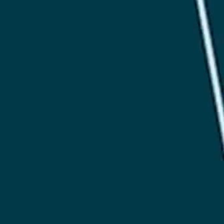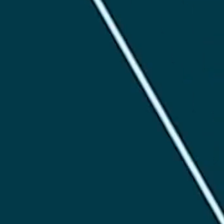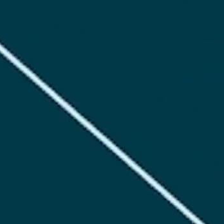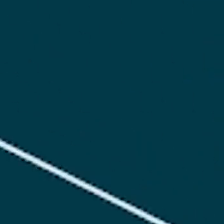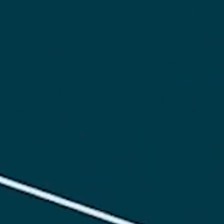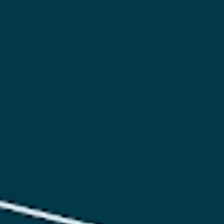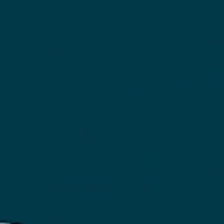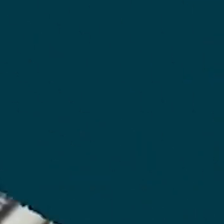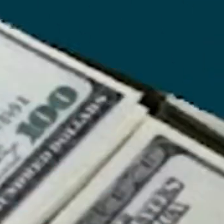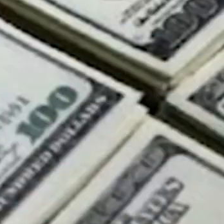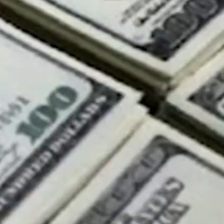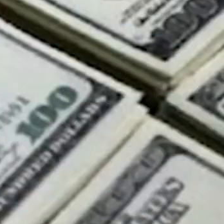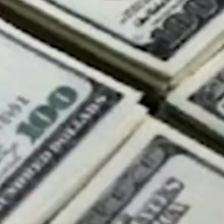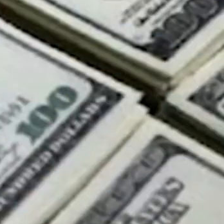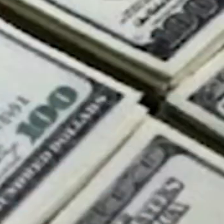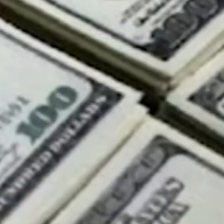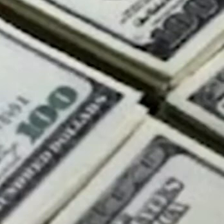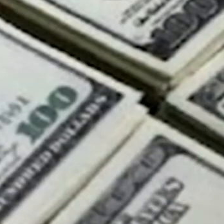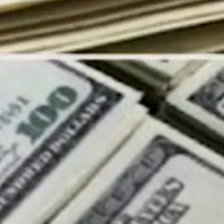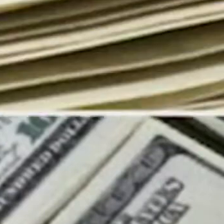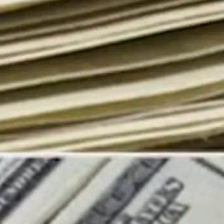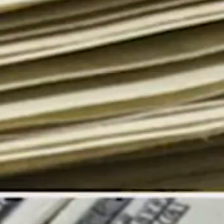1147-8989-1147.